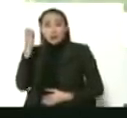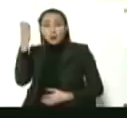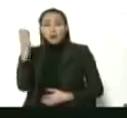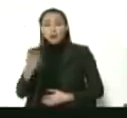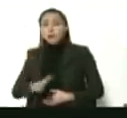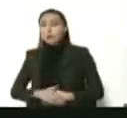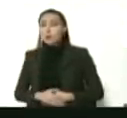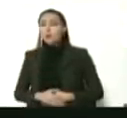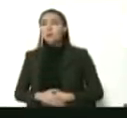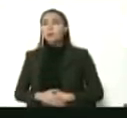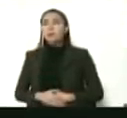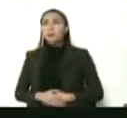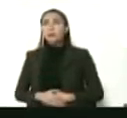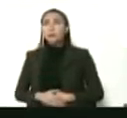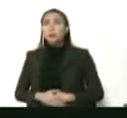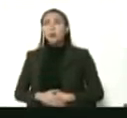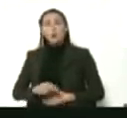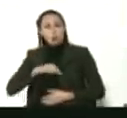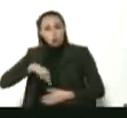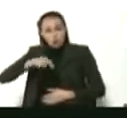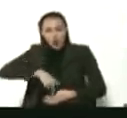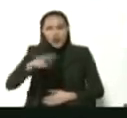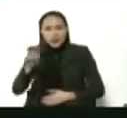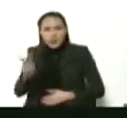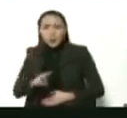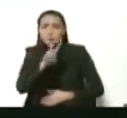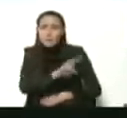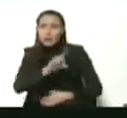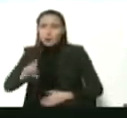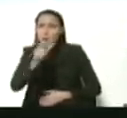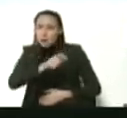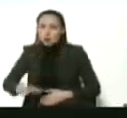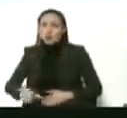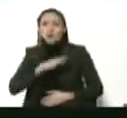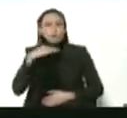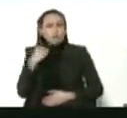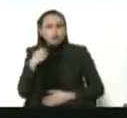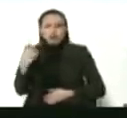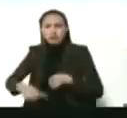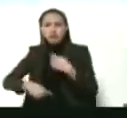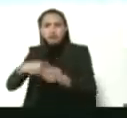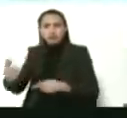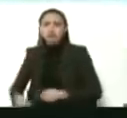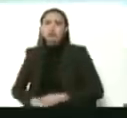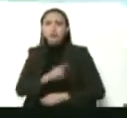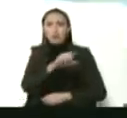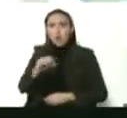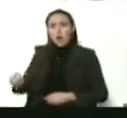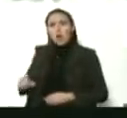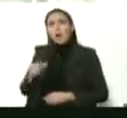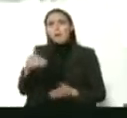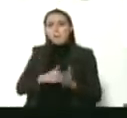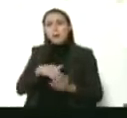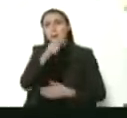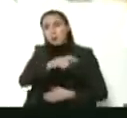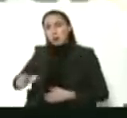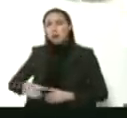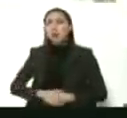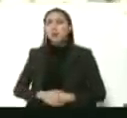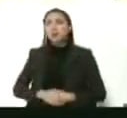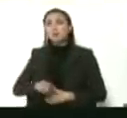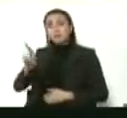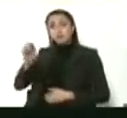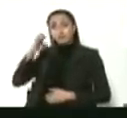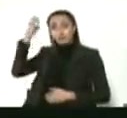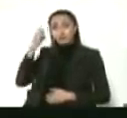el promedio, si nosotros tenemos un promedio de 21 casos por cada 100.000 habitantes, esos